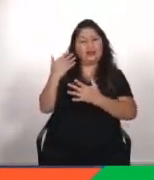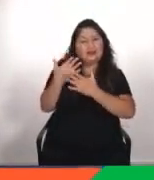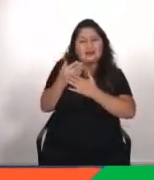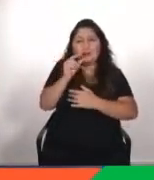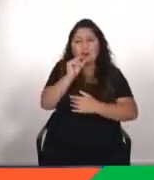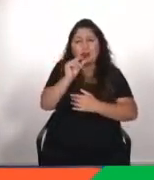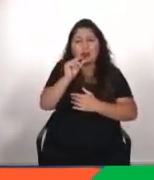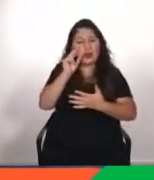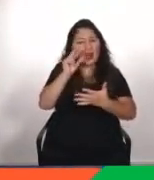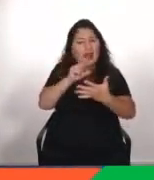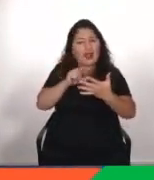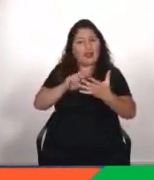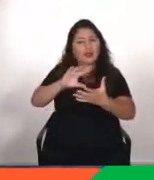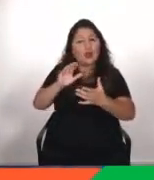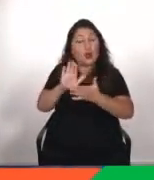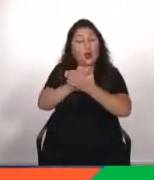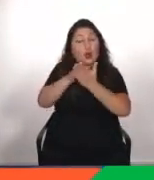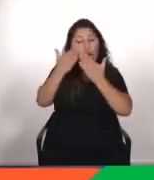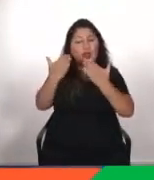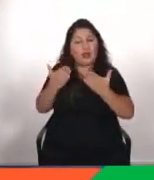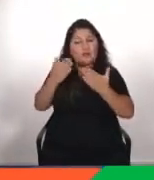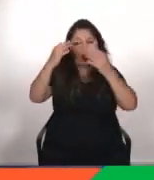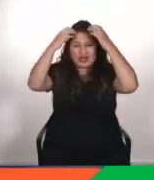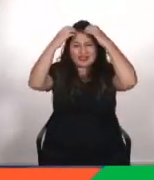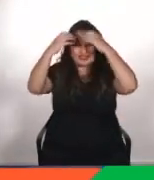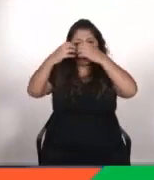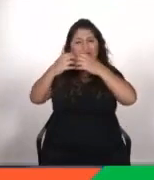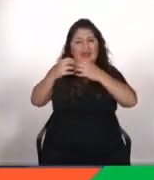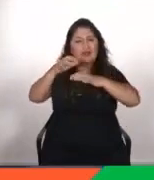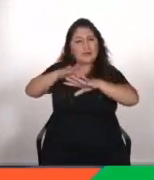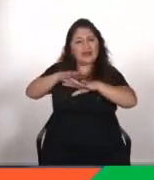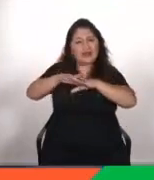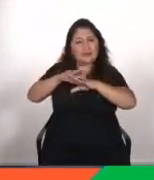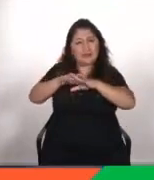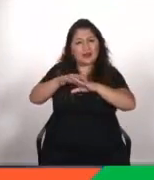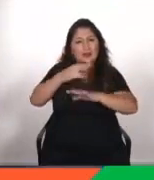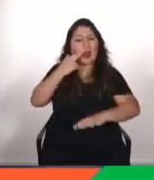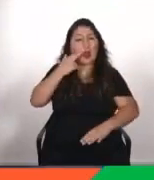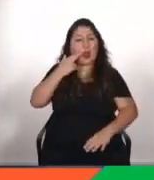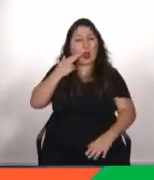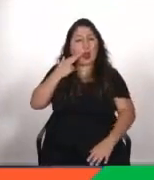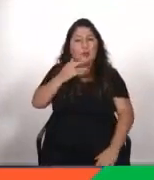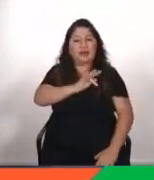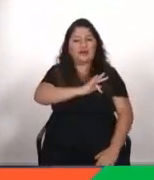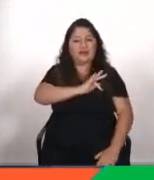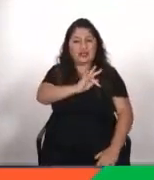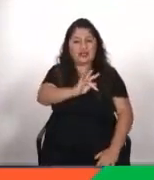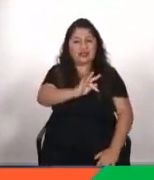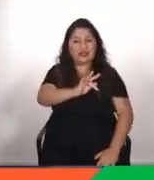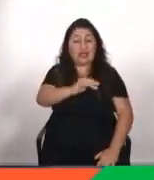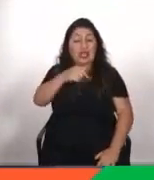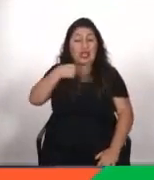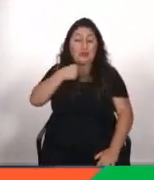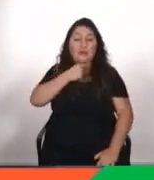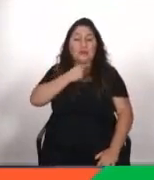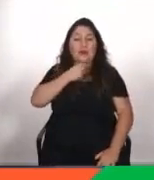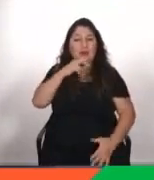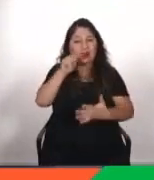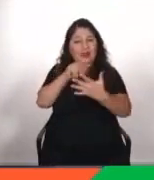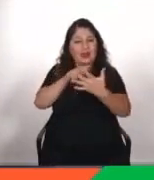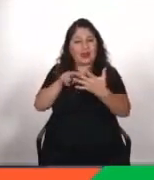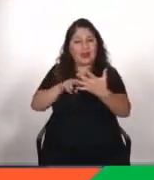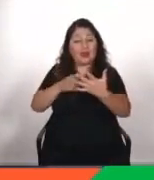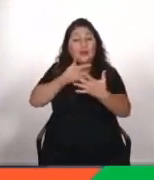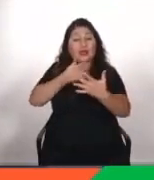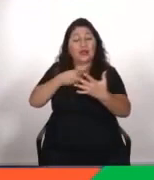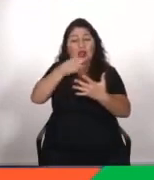El cerebro matemático, de Stanislas Dehaene, que el francés, que él lo he leído y me da mucho gusto leerlo porque es algo con lo que yo he dicho